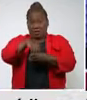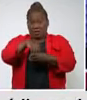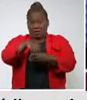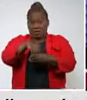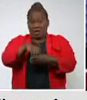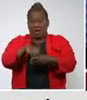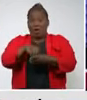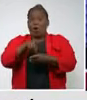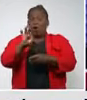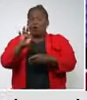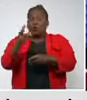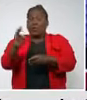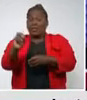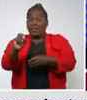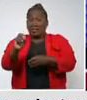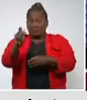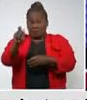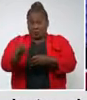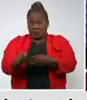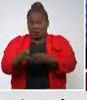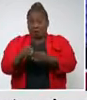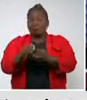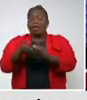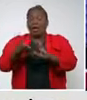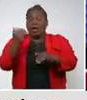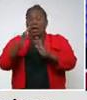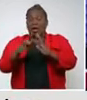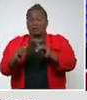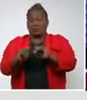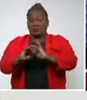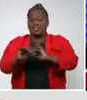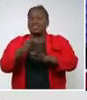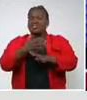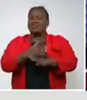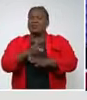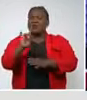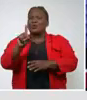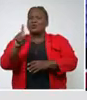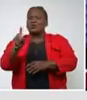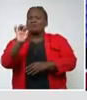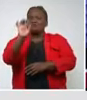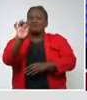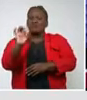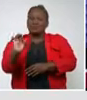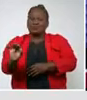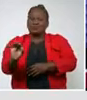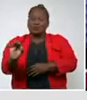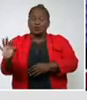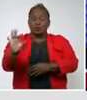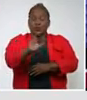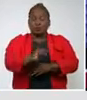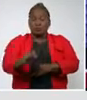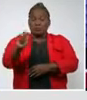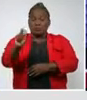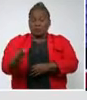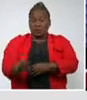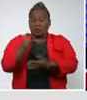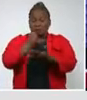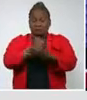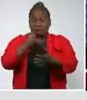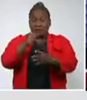820 altas del día de ayer, pues ya el 91% de todas las personas que se han diagnosticado